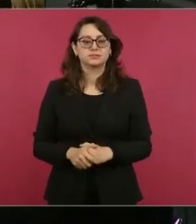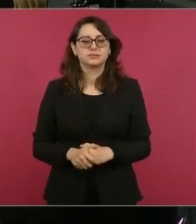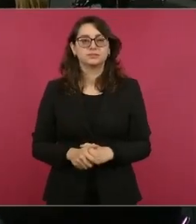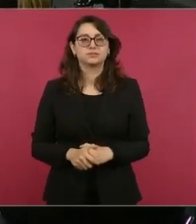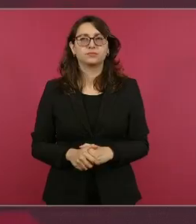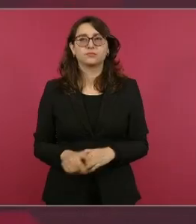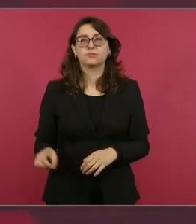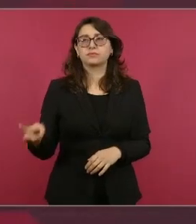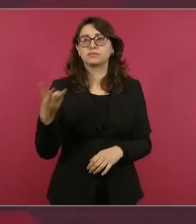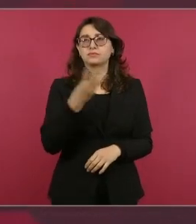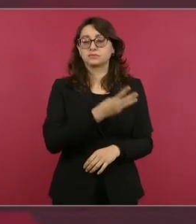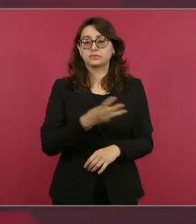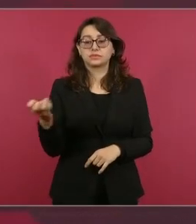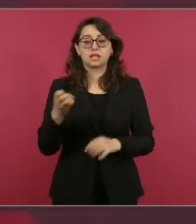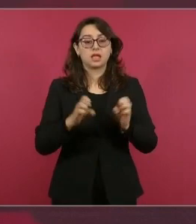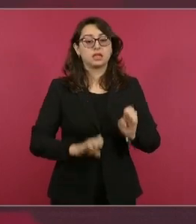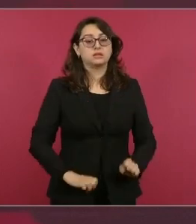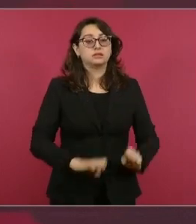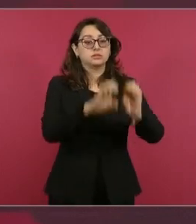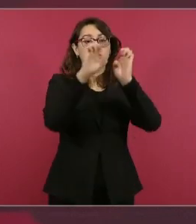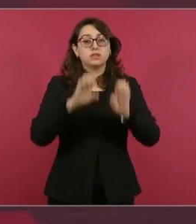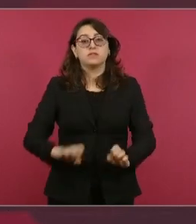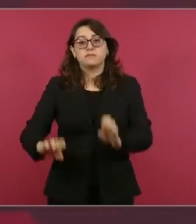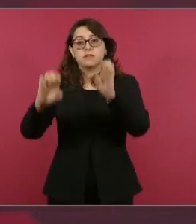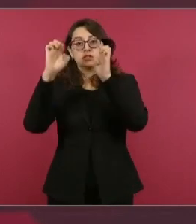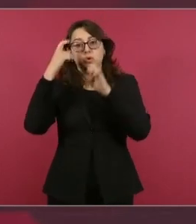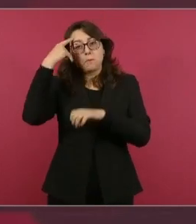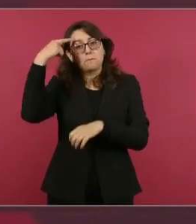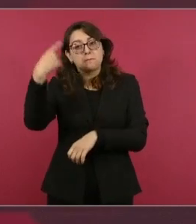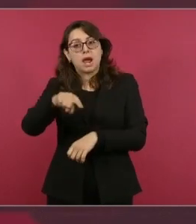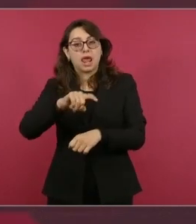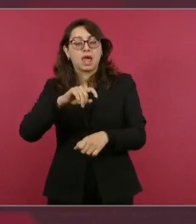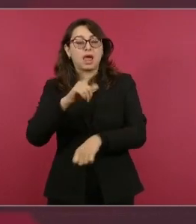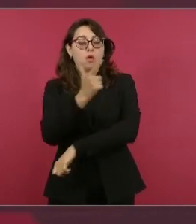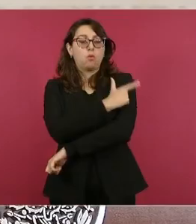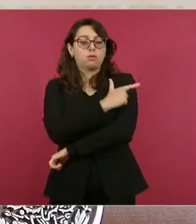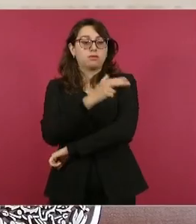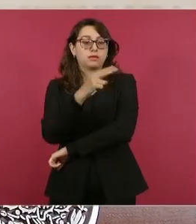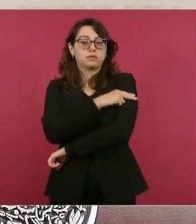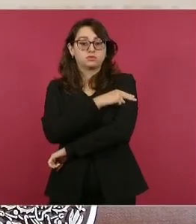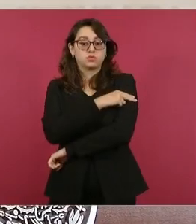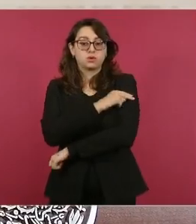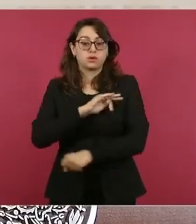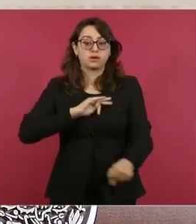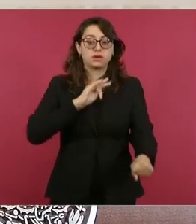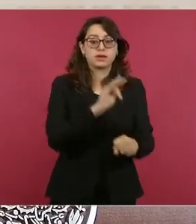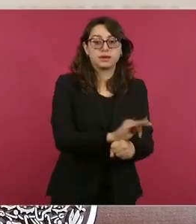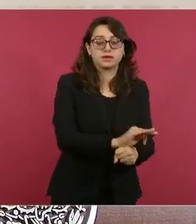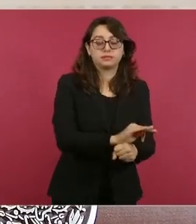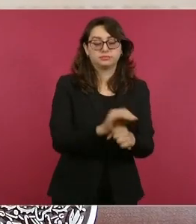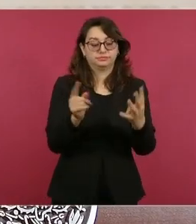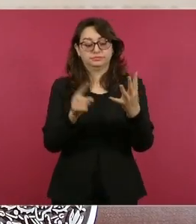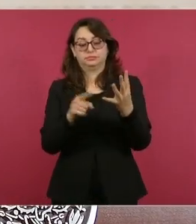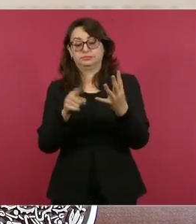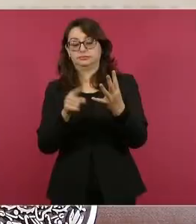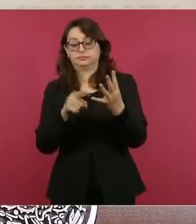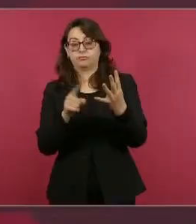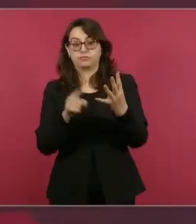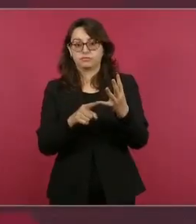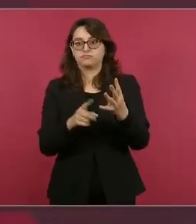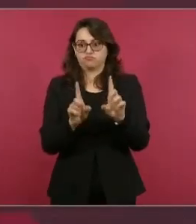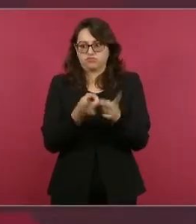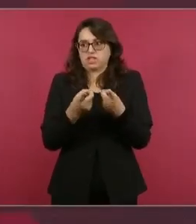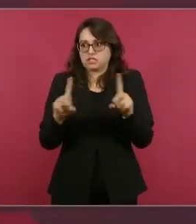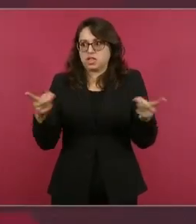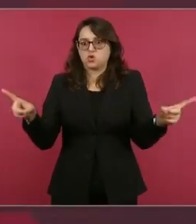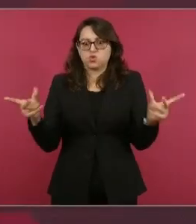300 cuarteles para la Guardia Nacional, Entonces, esa es la cuarta misión. Y la